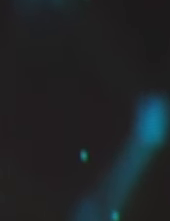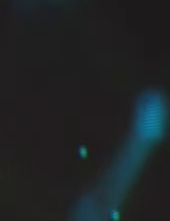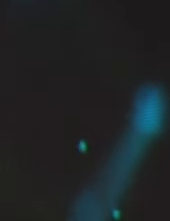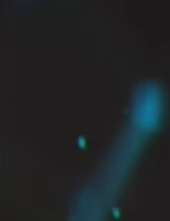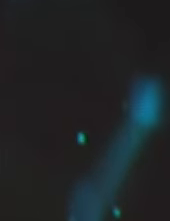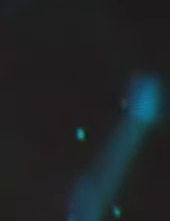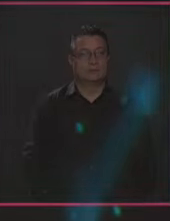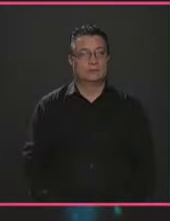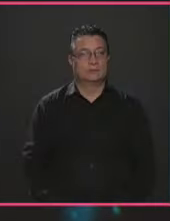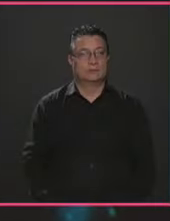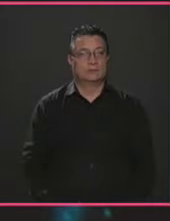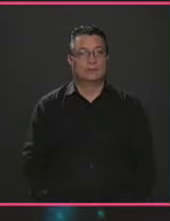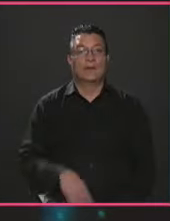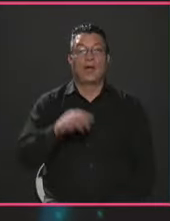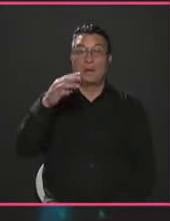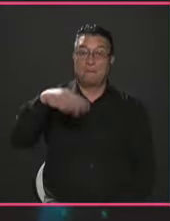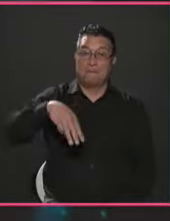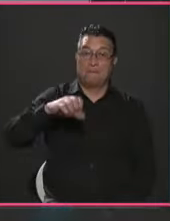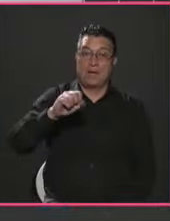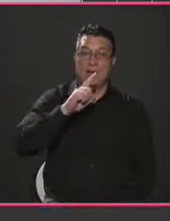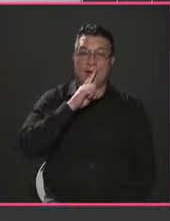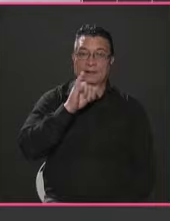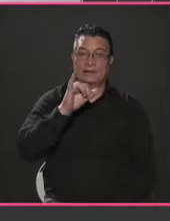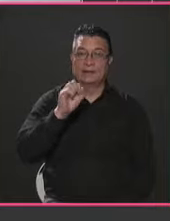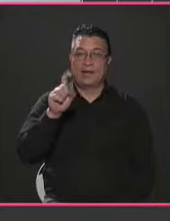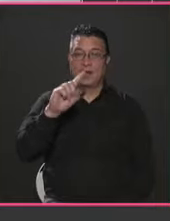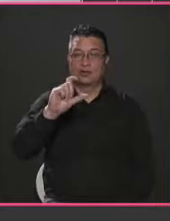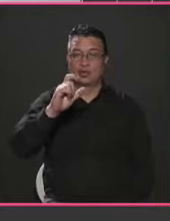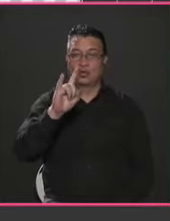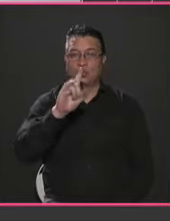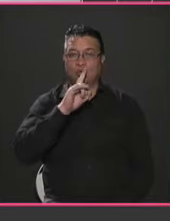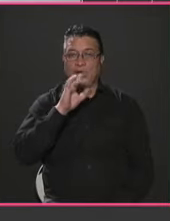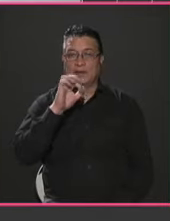Matías Gutiérrez